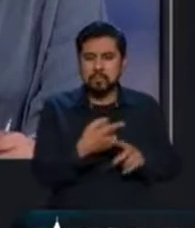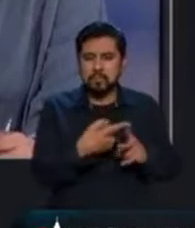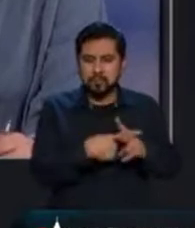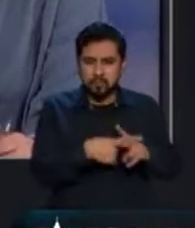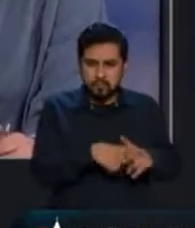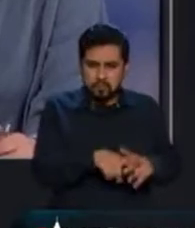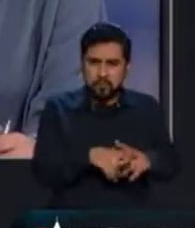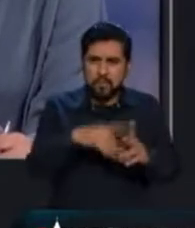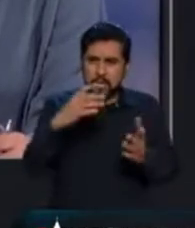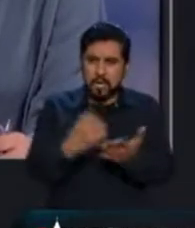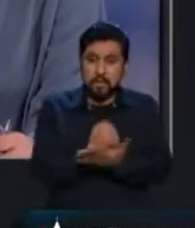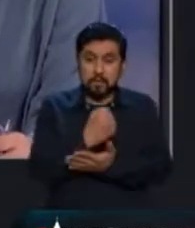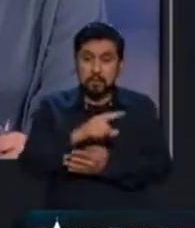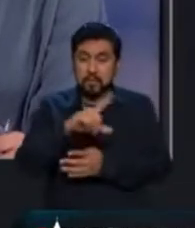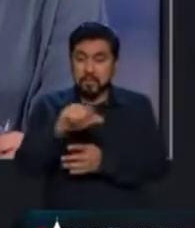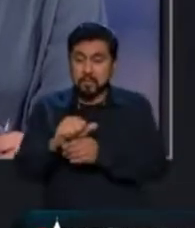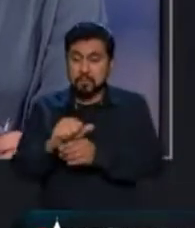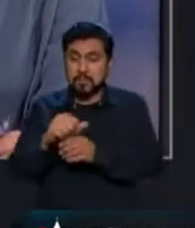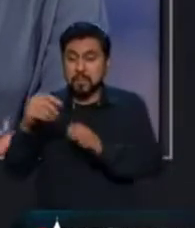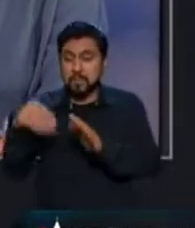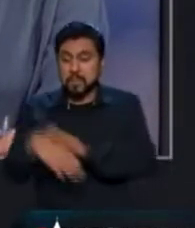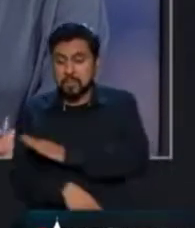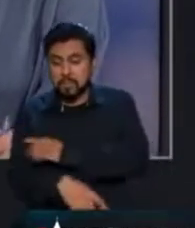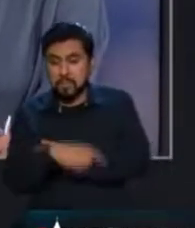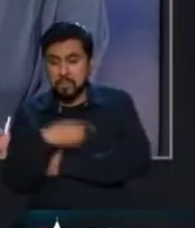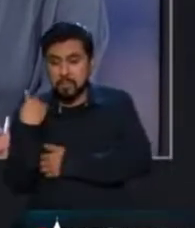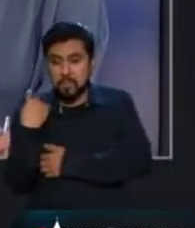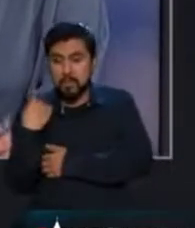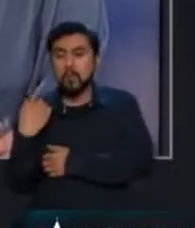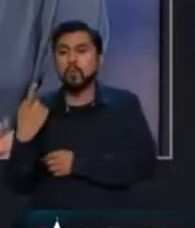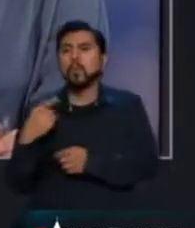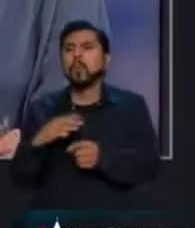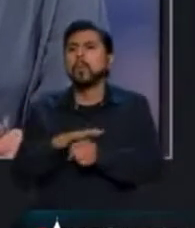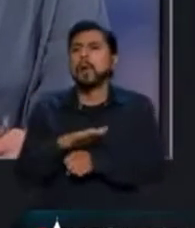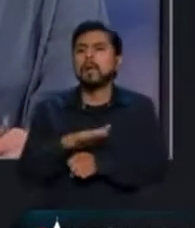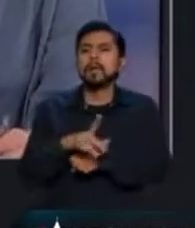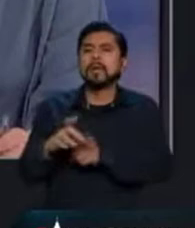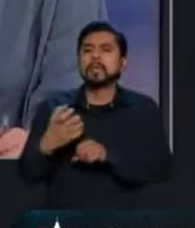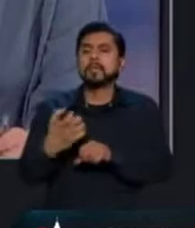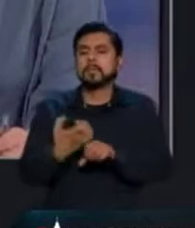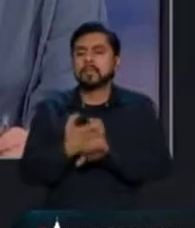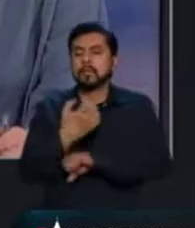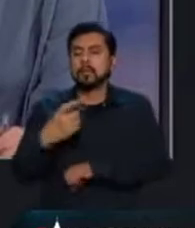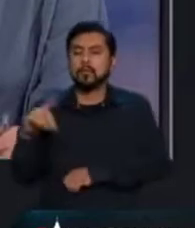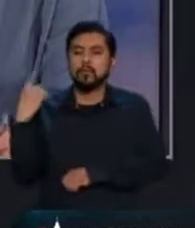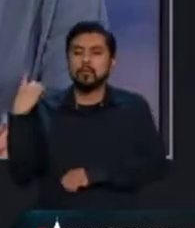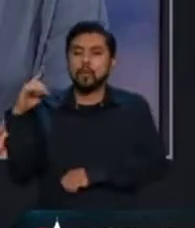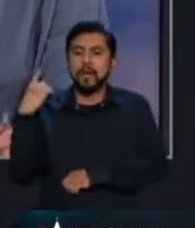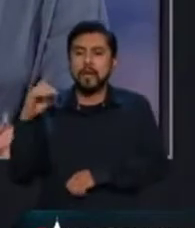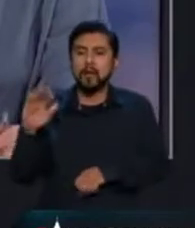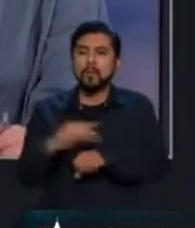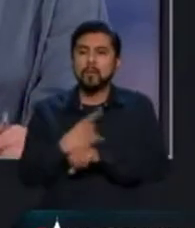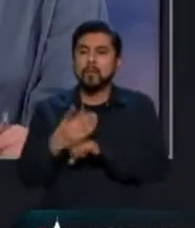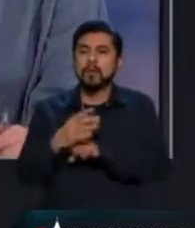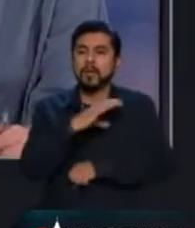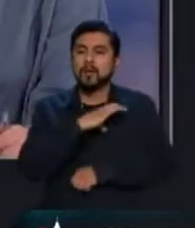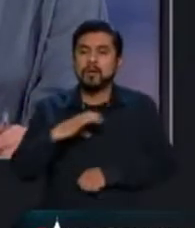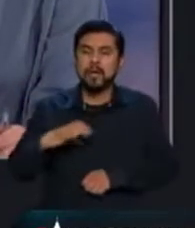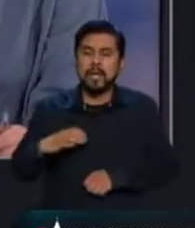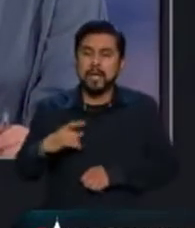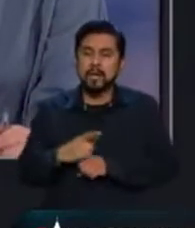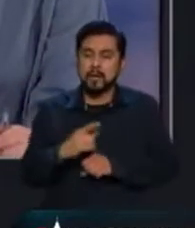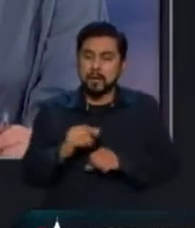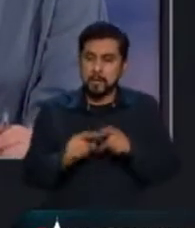y terminó perdiéndola fue Durango, donde por el cuestionamiento de un candidato, que era el que estaba más arriba en todas